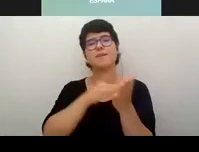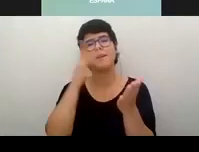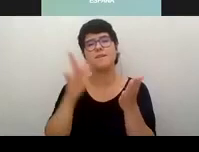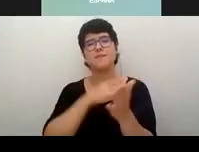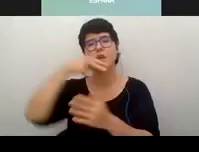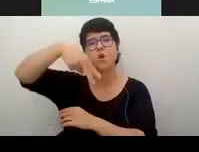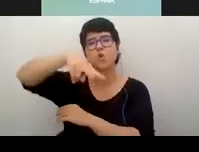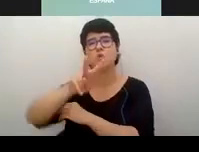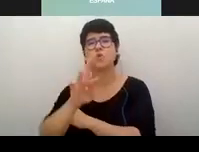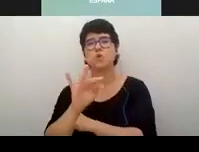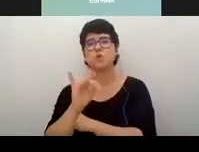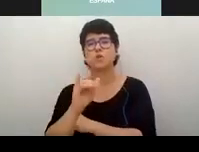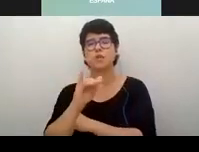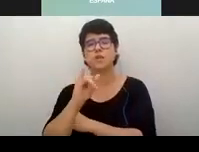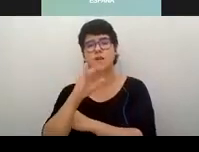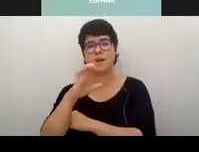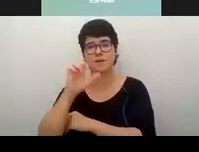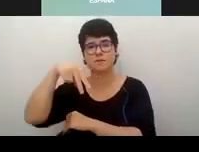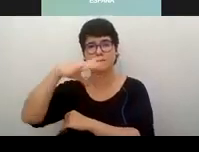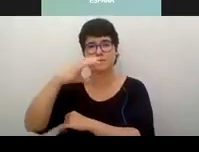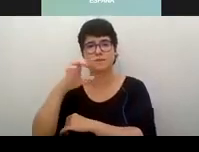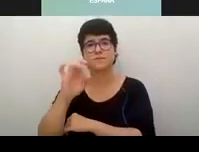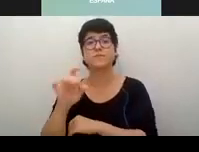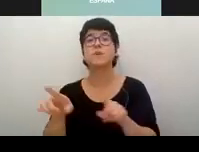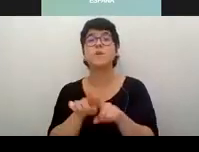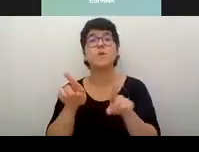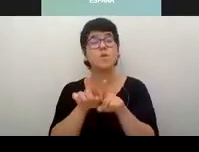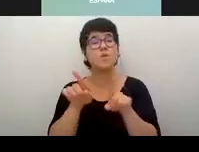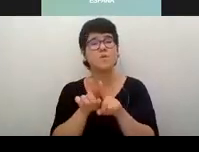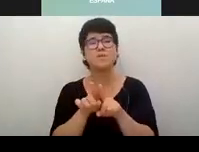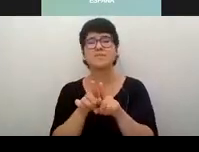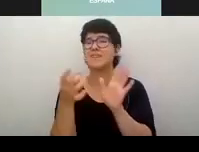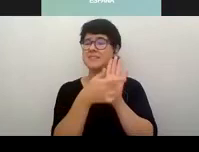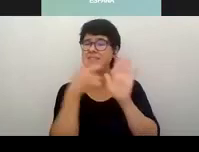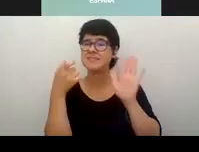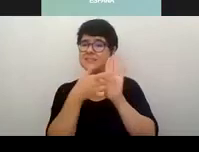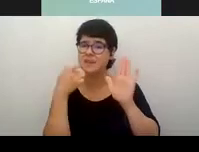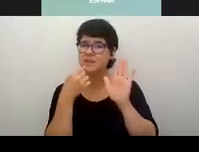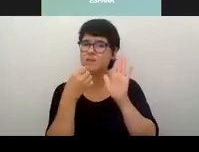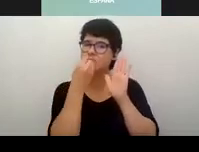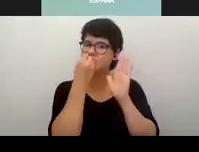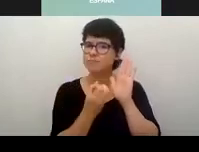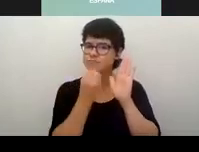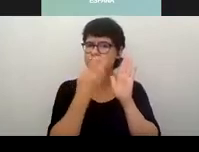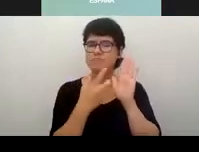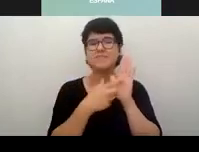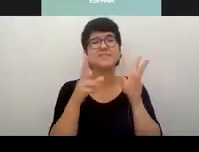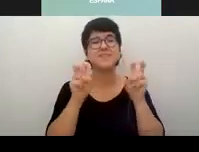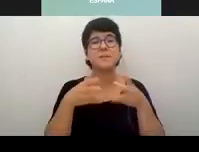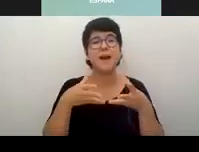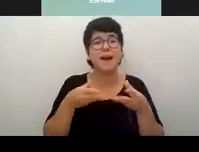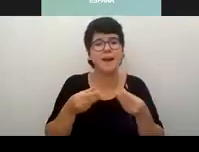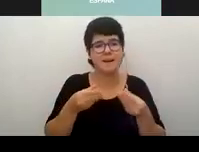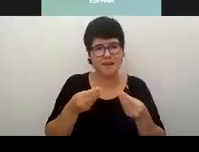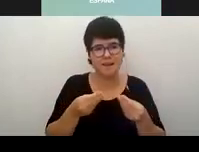una dieta rica en grasas, que quizás es el factor más conocido de entre los que pueden generar una disbiosis,